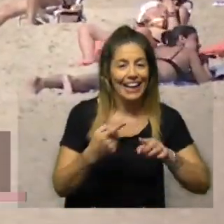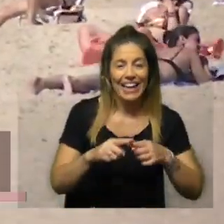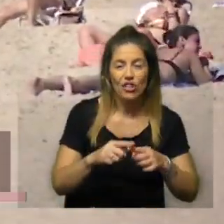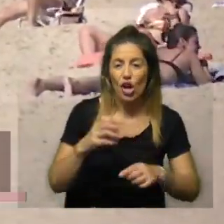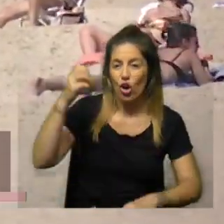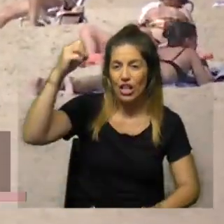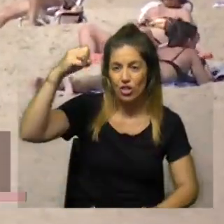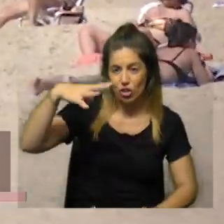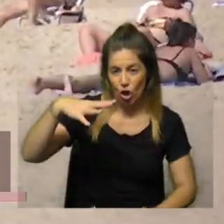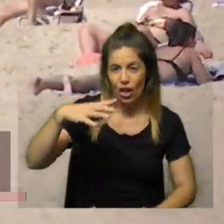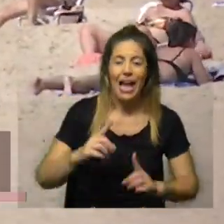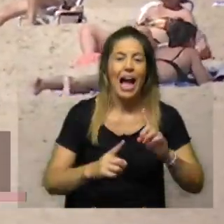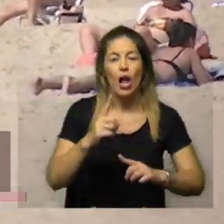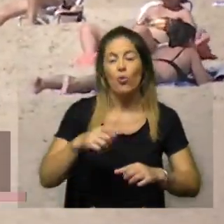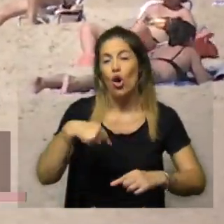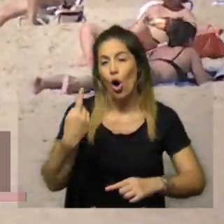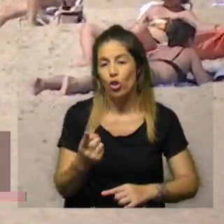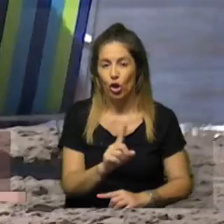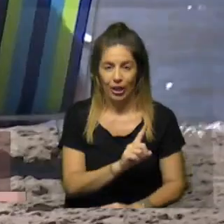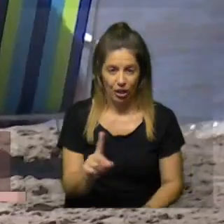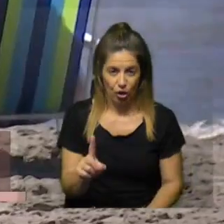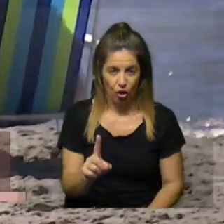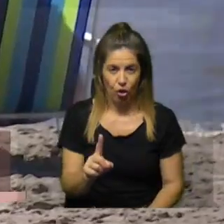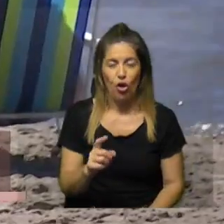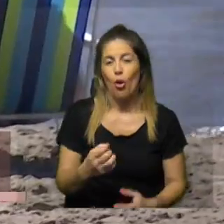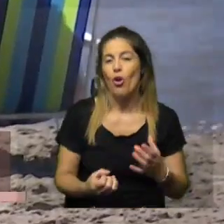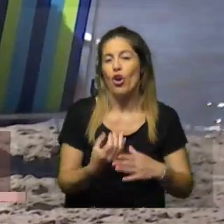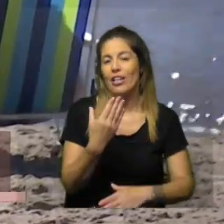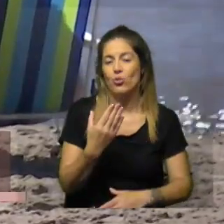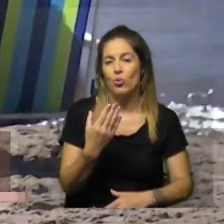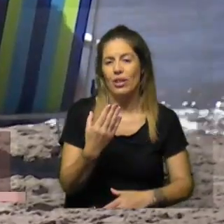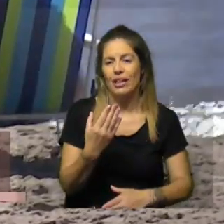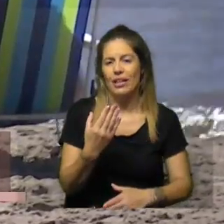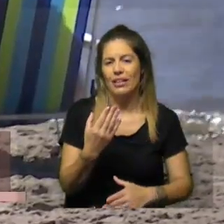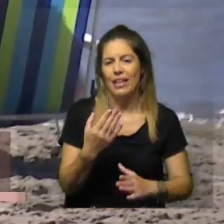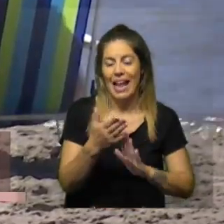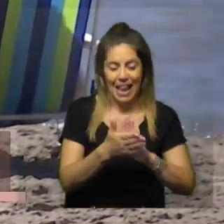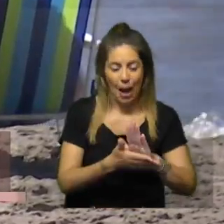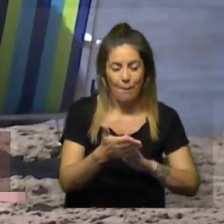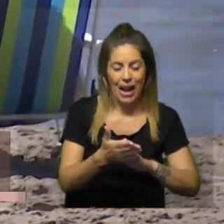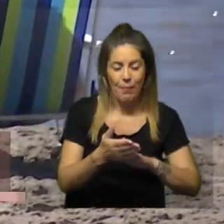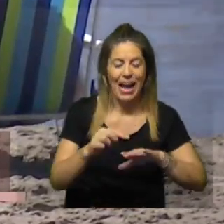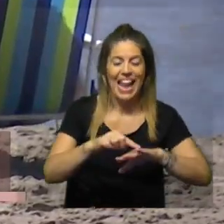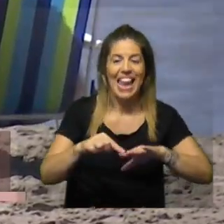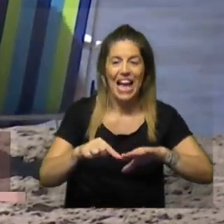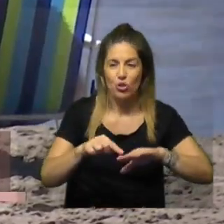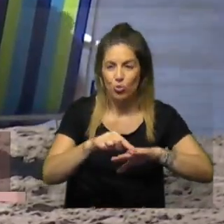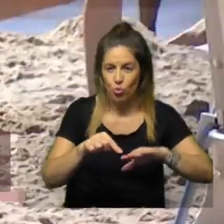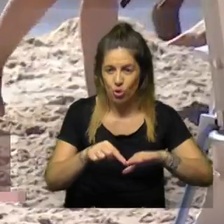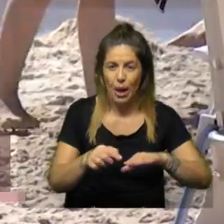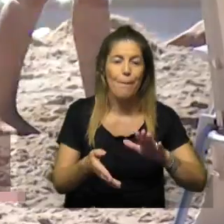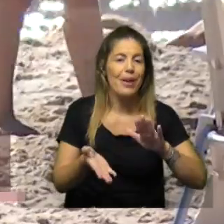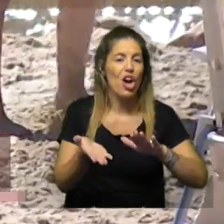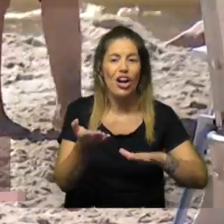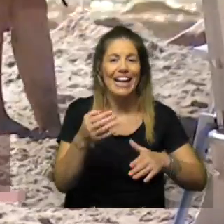sol, todos. Hay algunos otros que no, como los que surgen, por ejemplo, en las palmas y en las plantas, en las uñas, pero en general todos tienen una